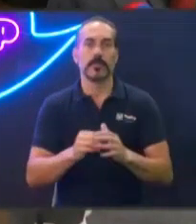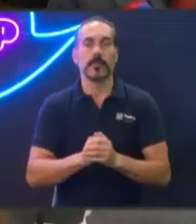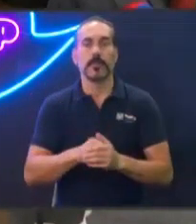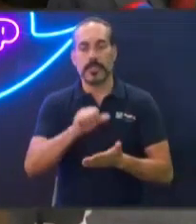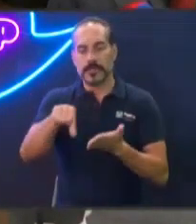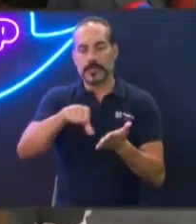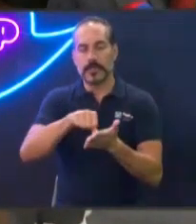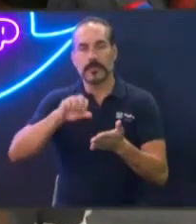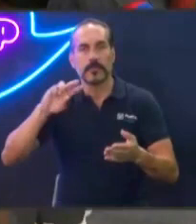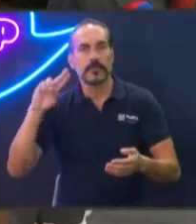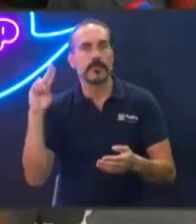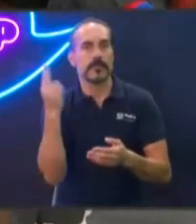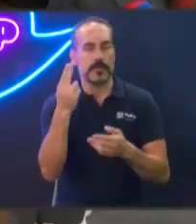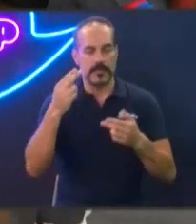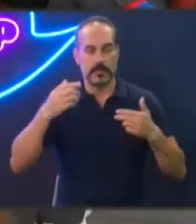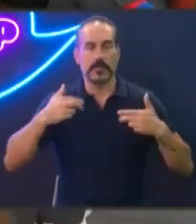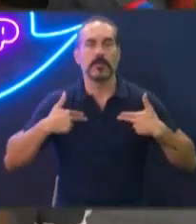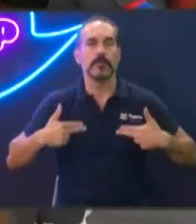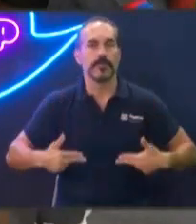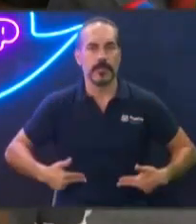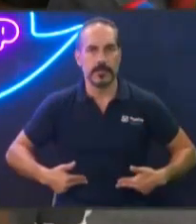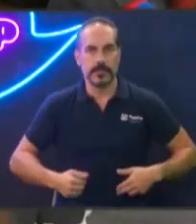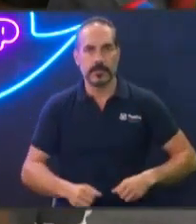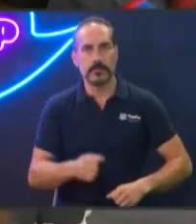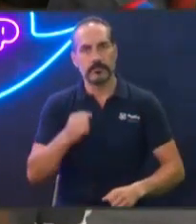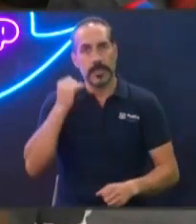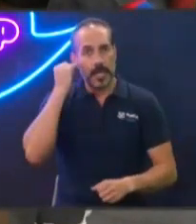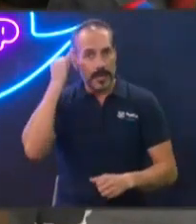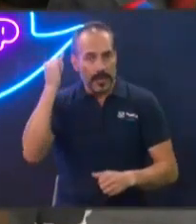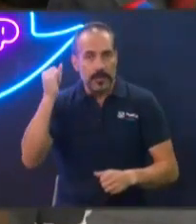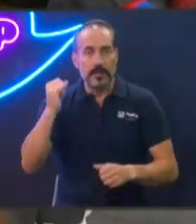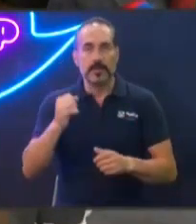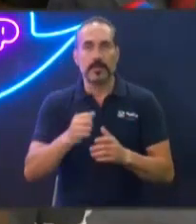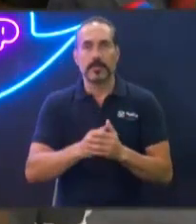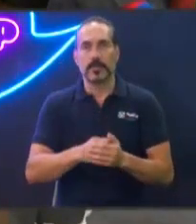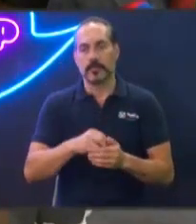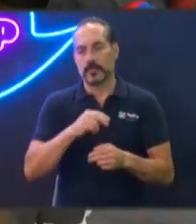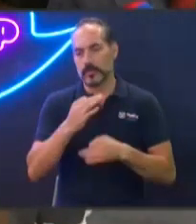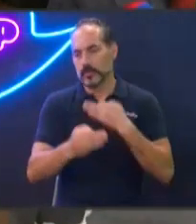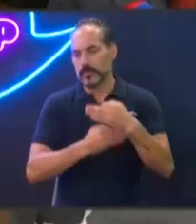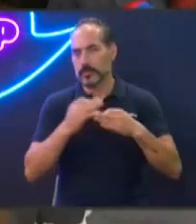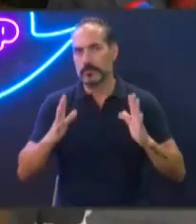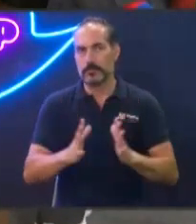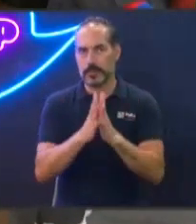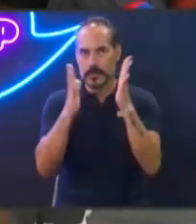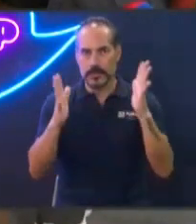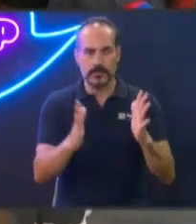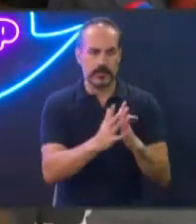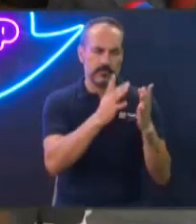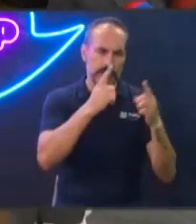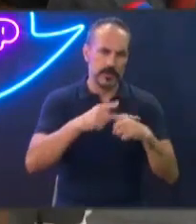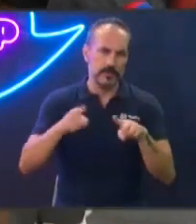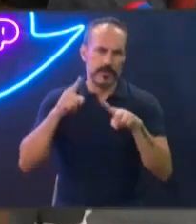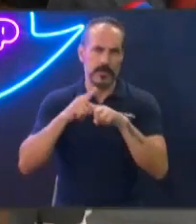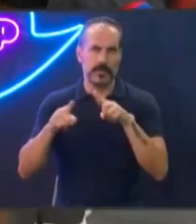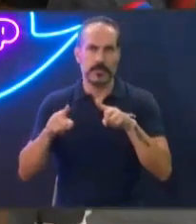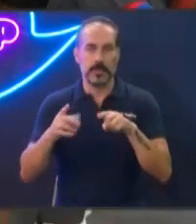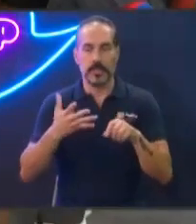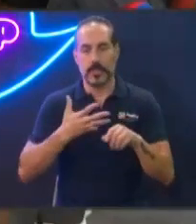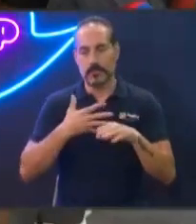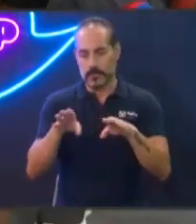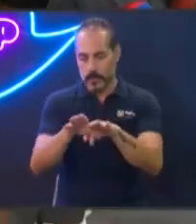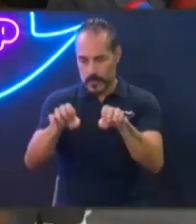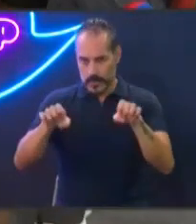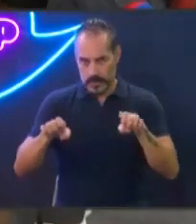Universitario del claustro humanista La idea es que participen todos de diferentes formas tenemos un equipo de staff eh que